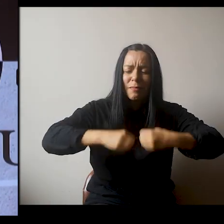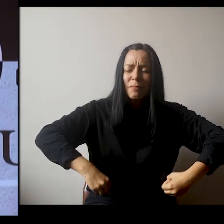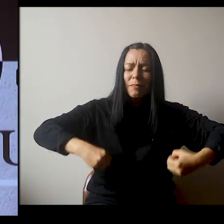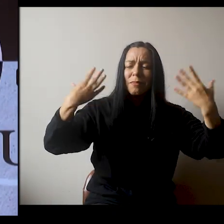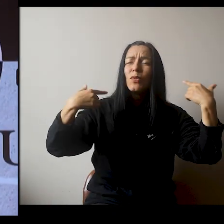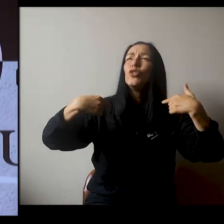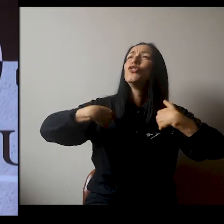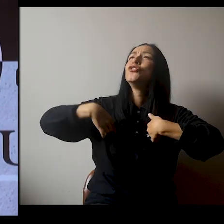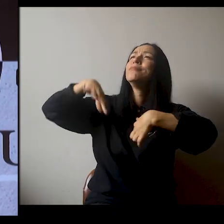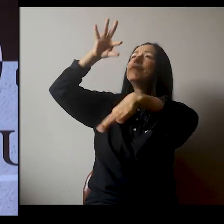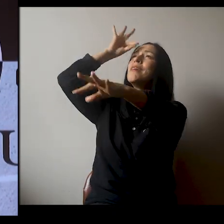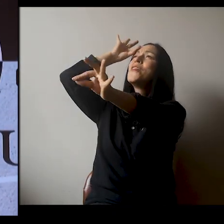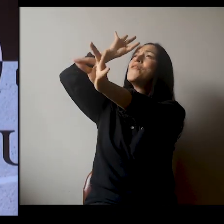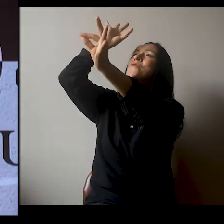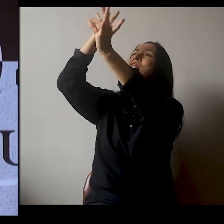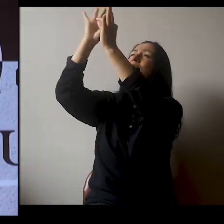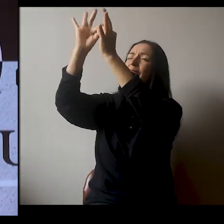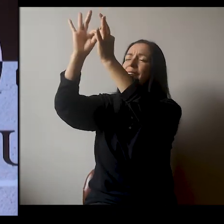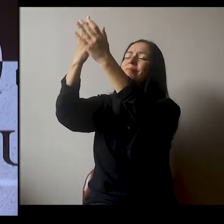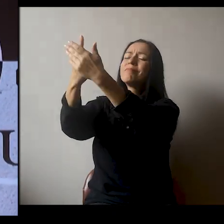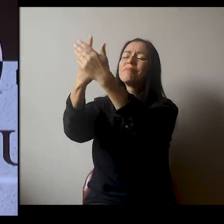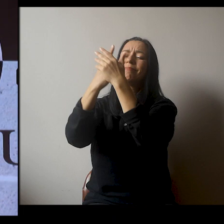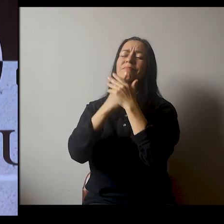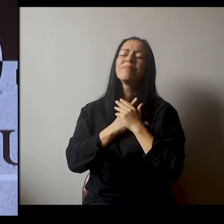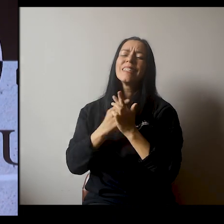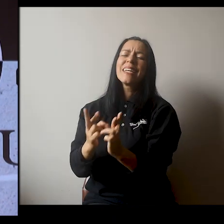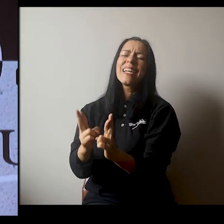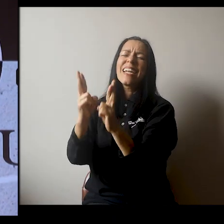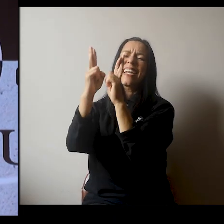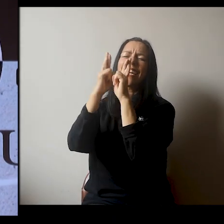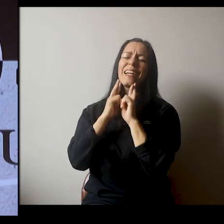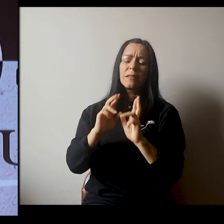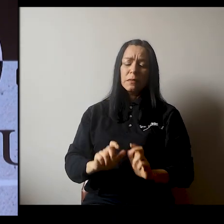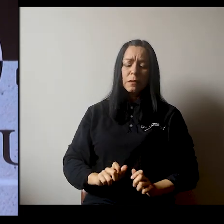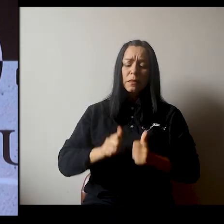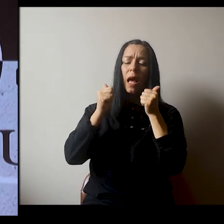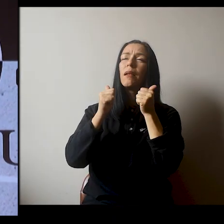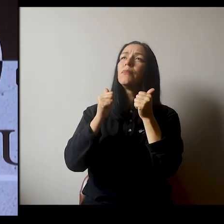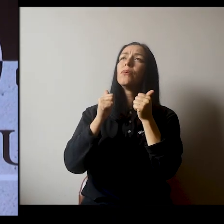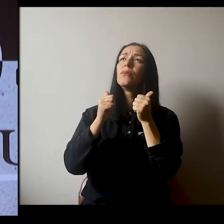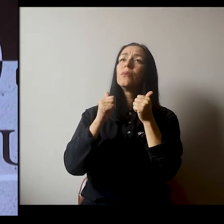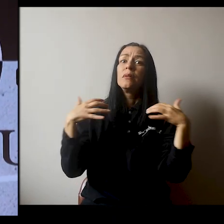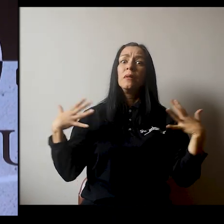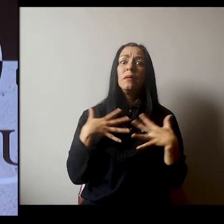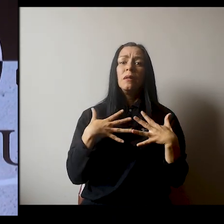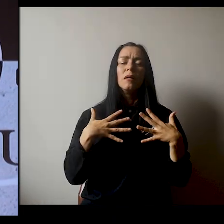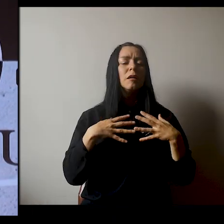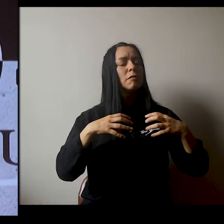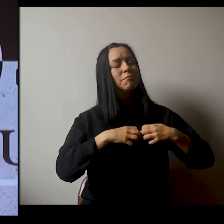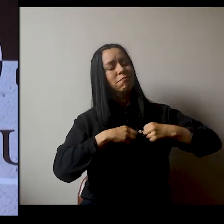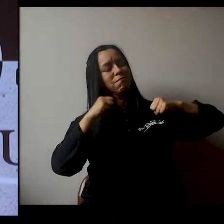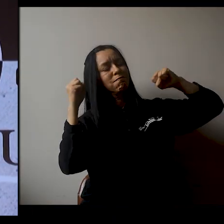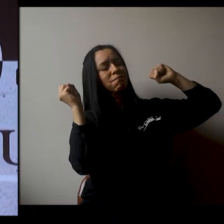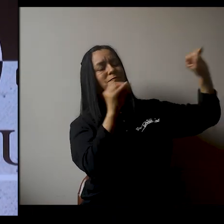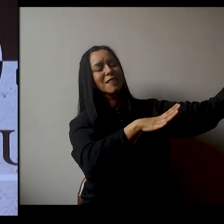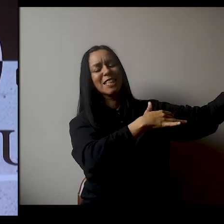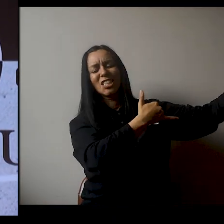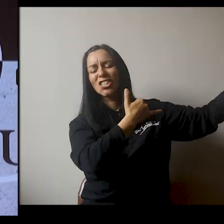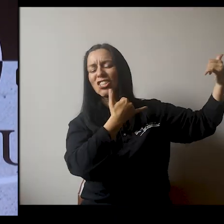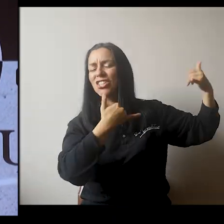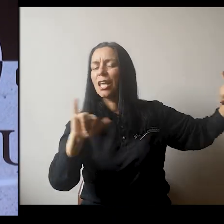pecados. Recibo por la fe ese regalo de salvación y ordeno que el